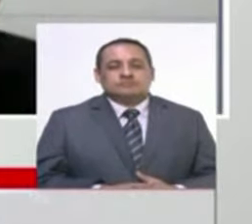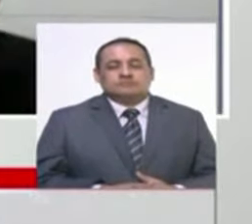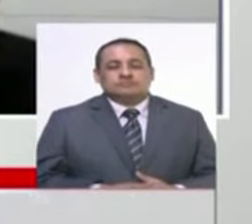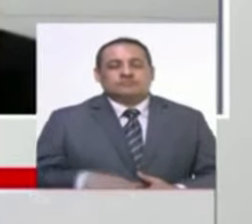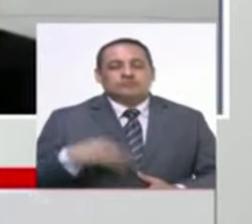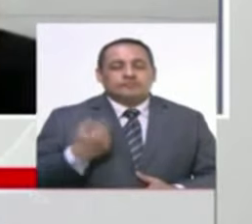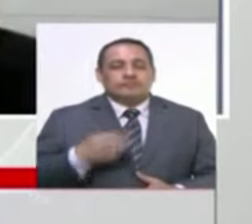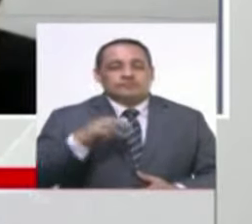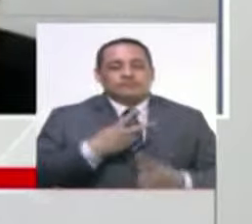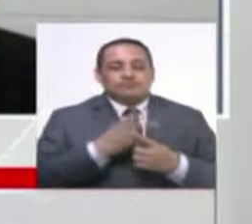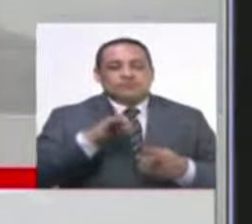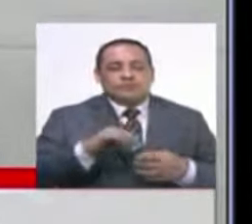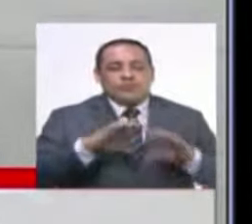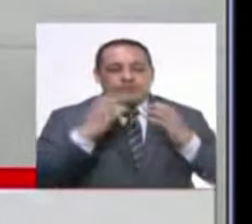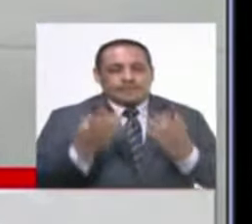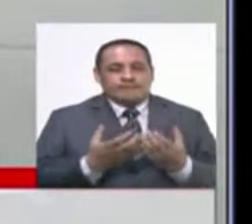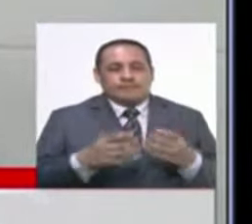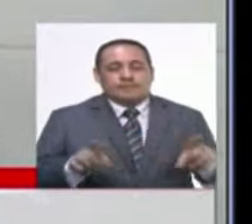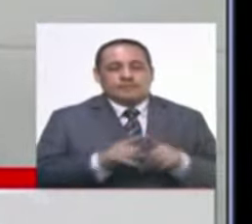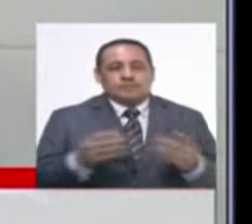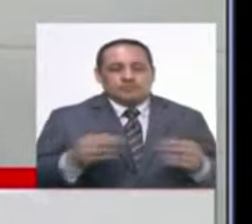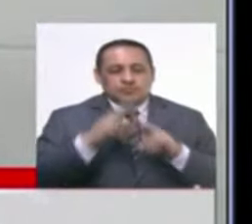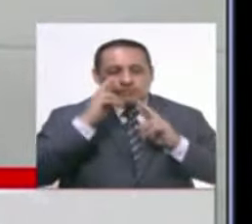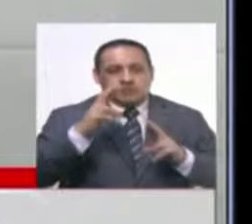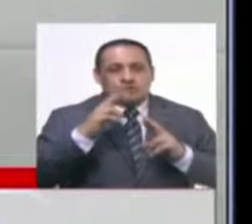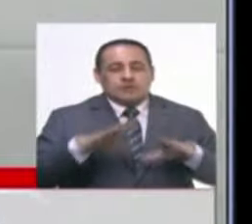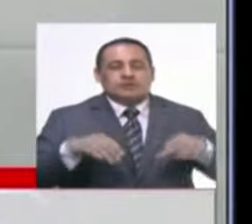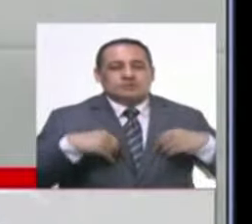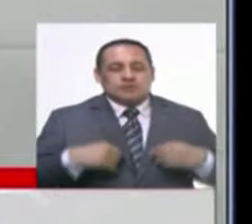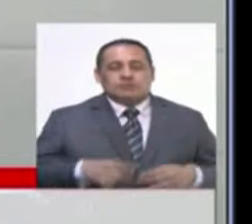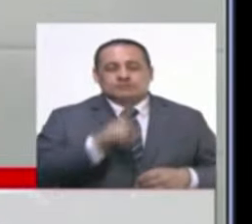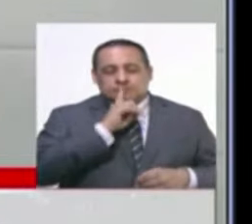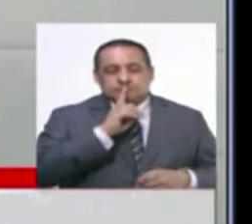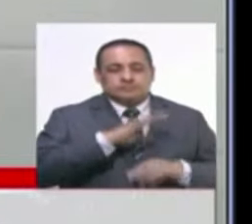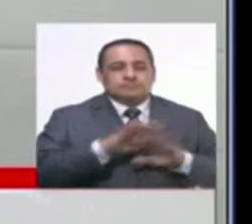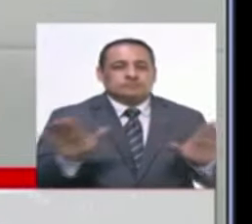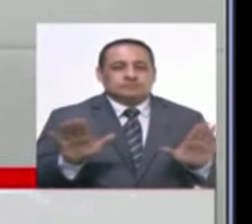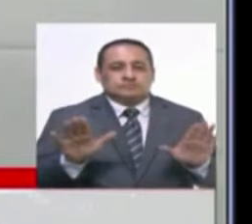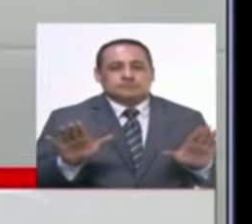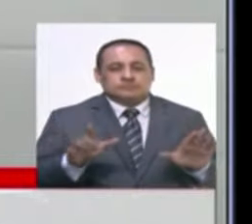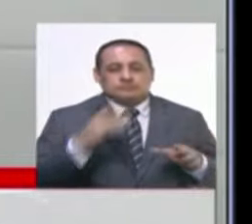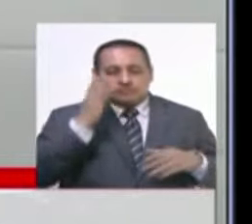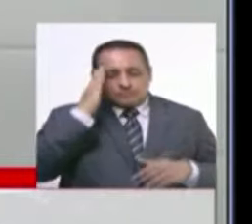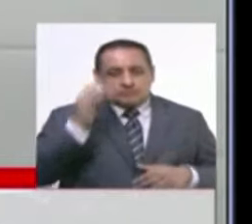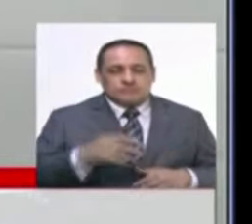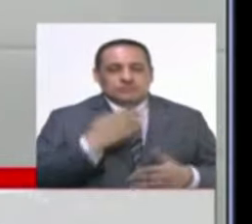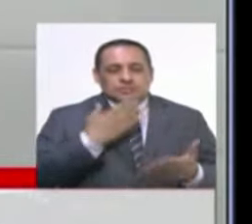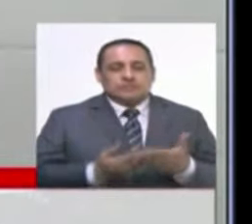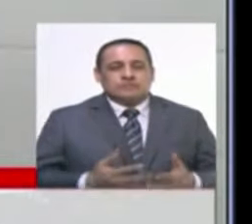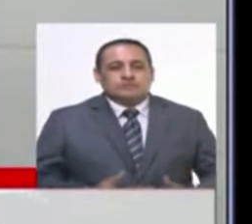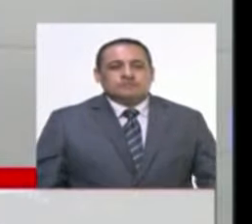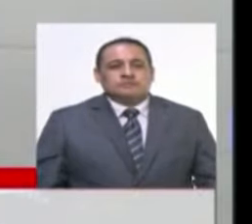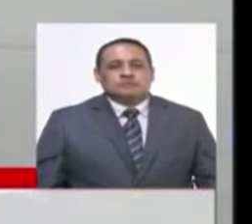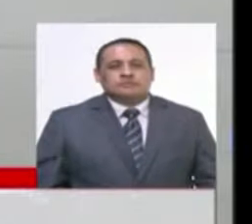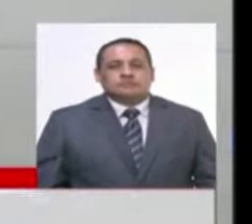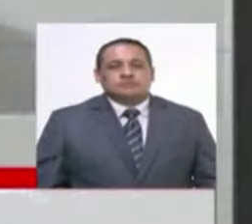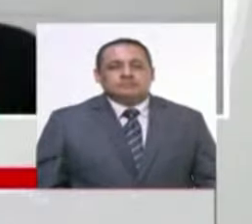Señora Moyano, señora congresista Moyano, con todo respeto, voy a guardar silencio, espero me sepa comprender. Muchas gracias.